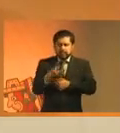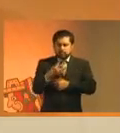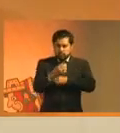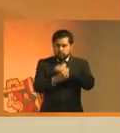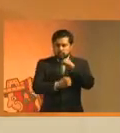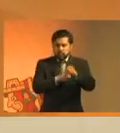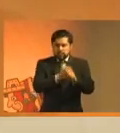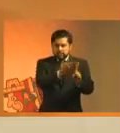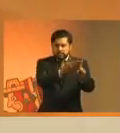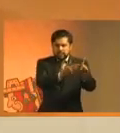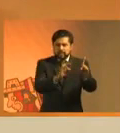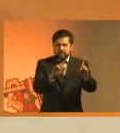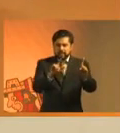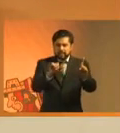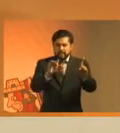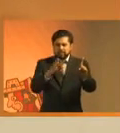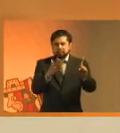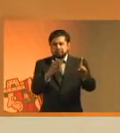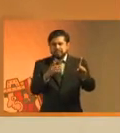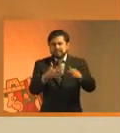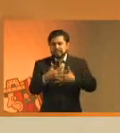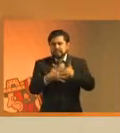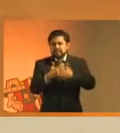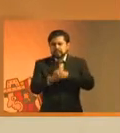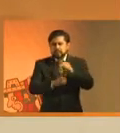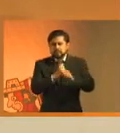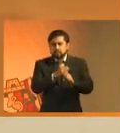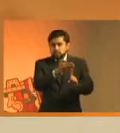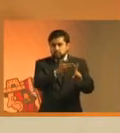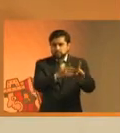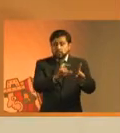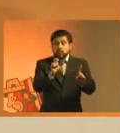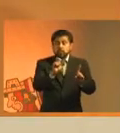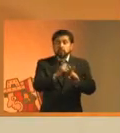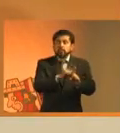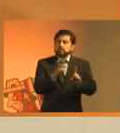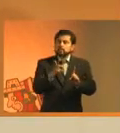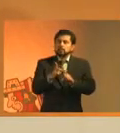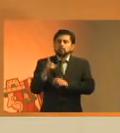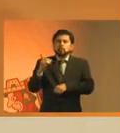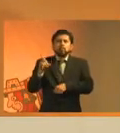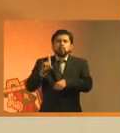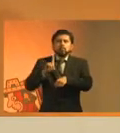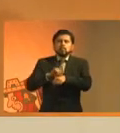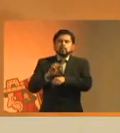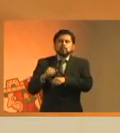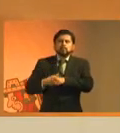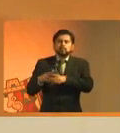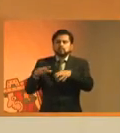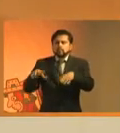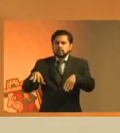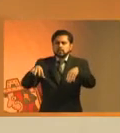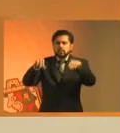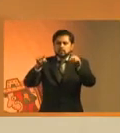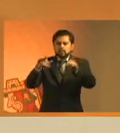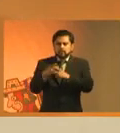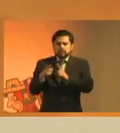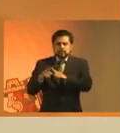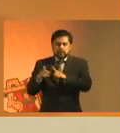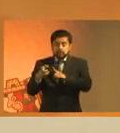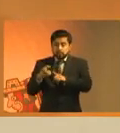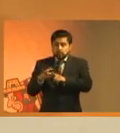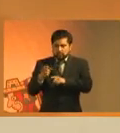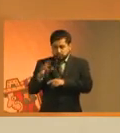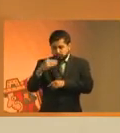15 nomás cuando llega un circo el circo quijano a motul no sé